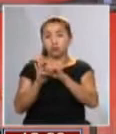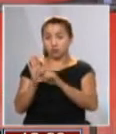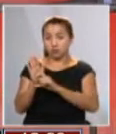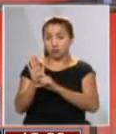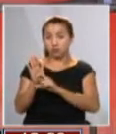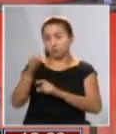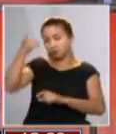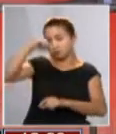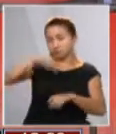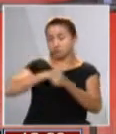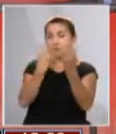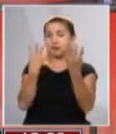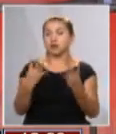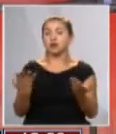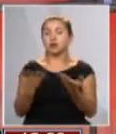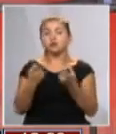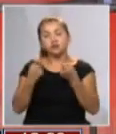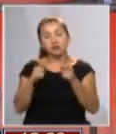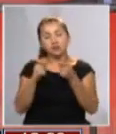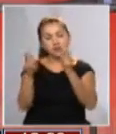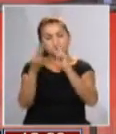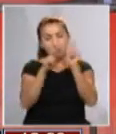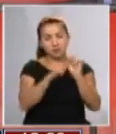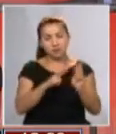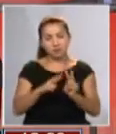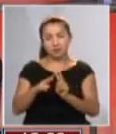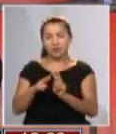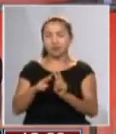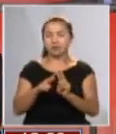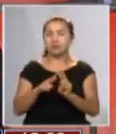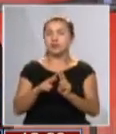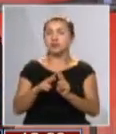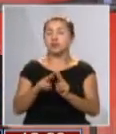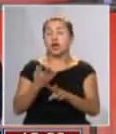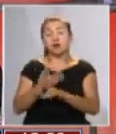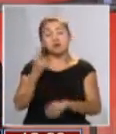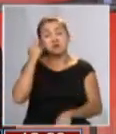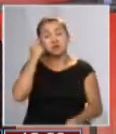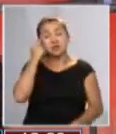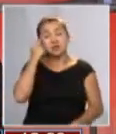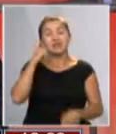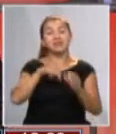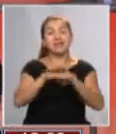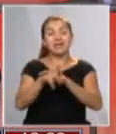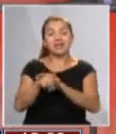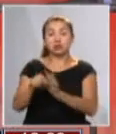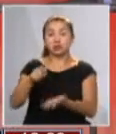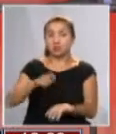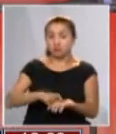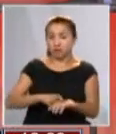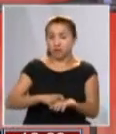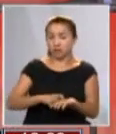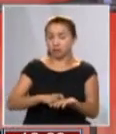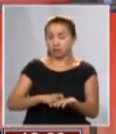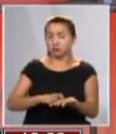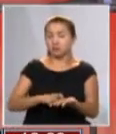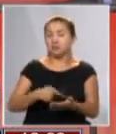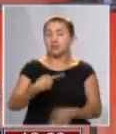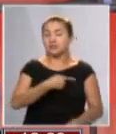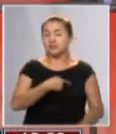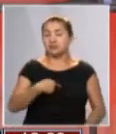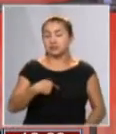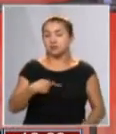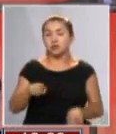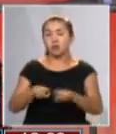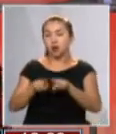señala como tratar de reparar con celo el mal causado. Hay que considerar que los delitos tributarios tienen como denominador